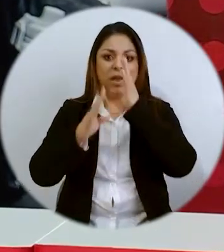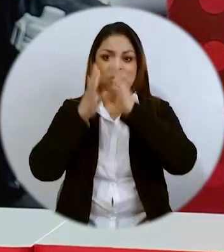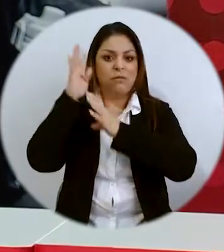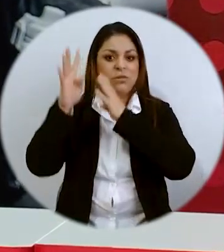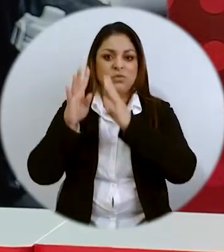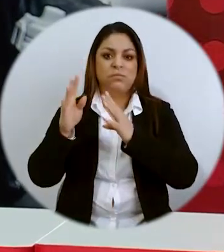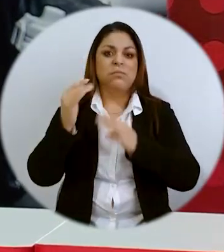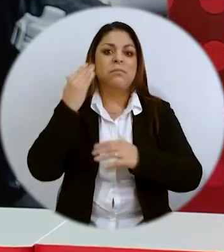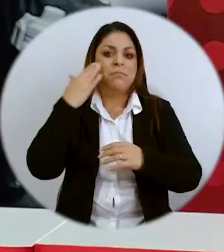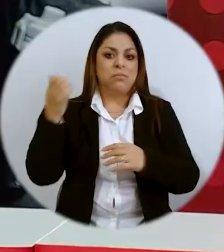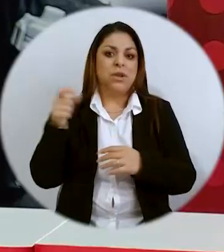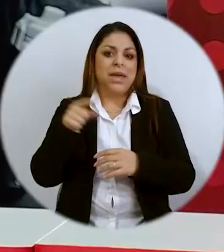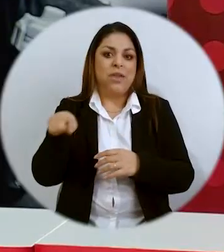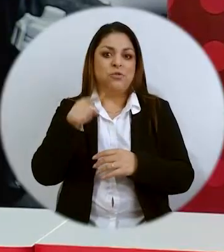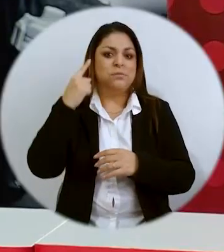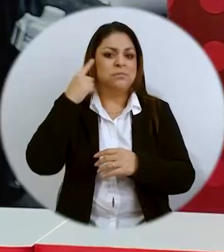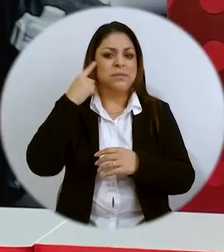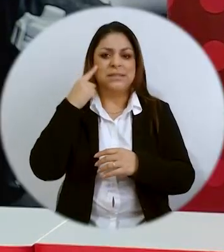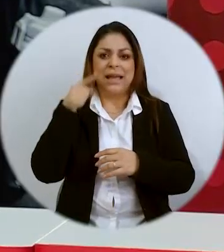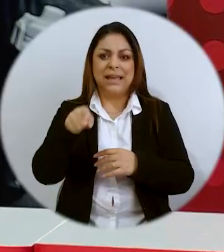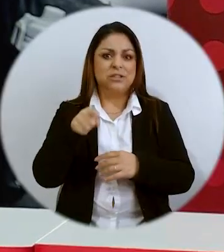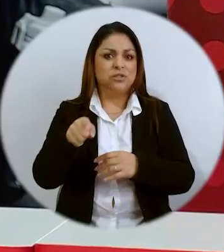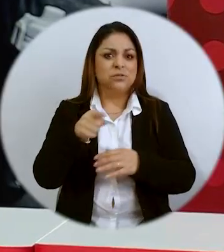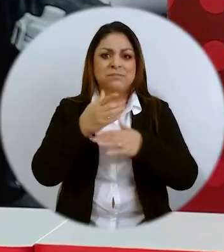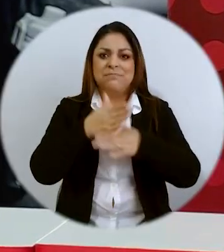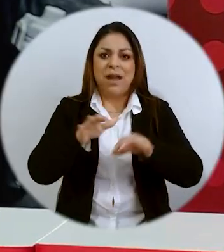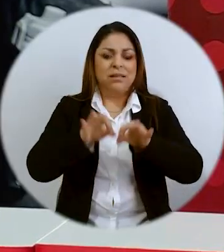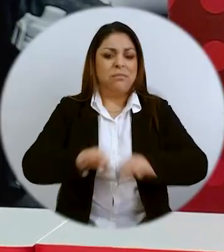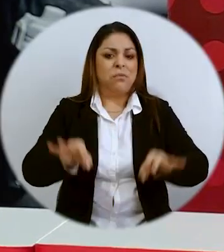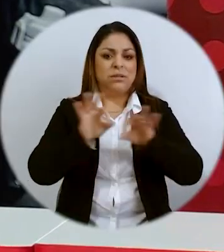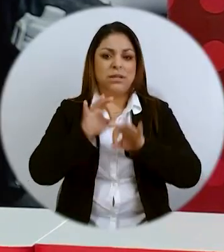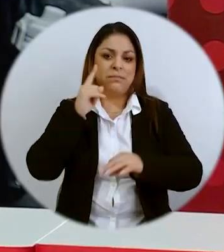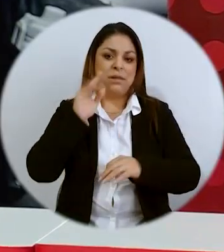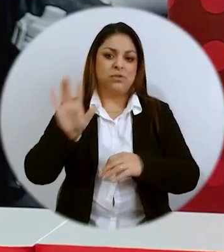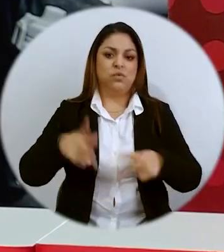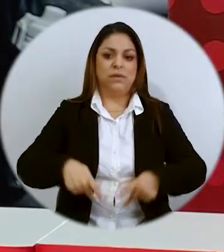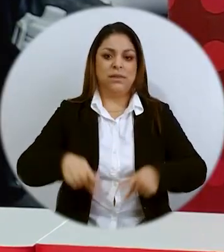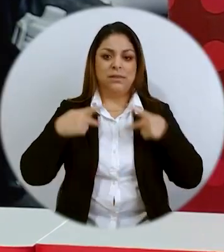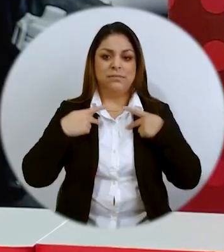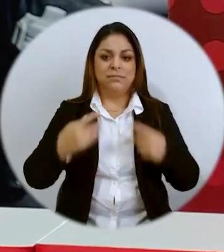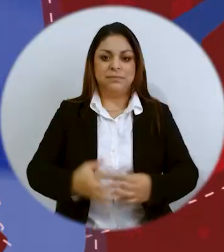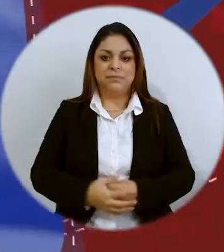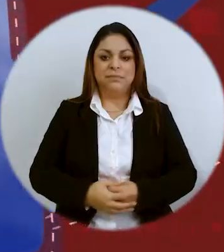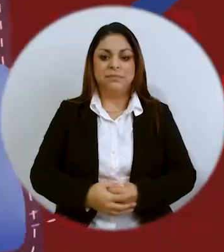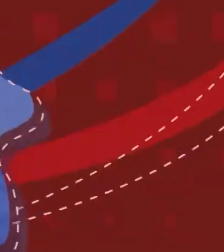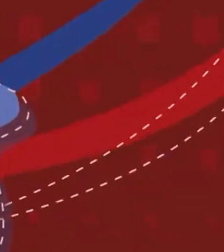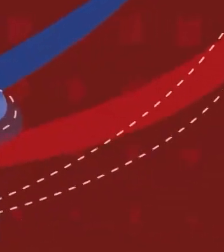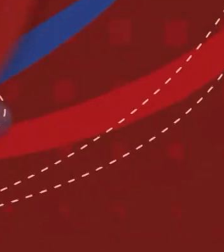innovación, pues prácticamente lo consideran una parte fundamental de su vida.